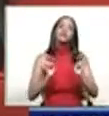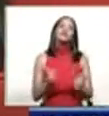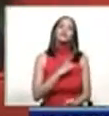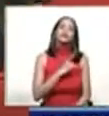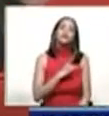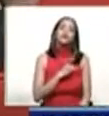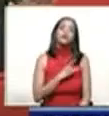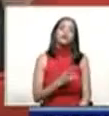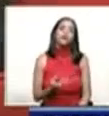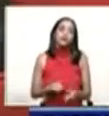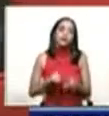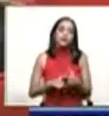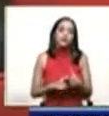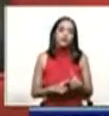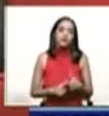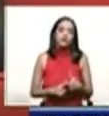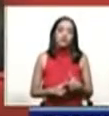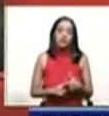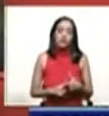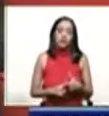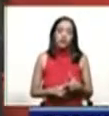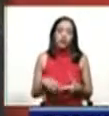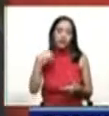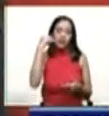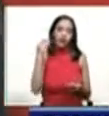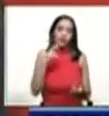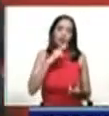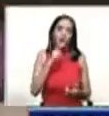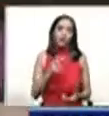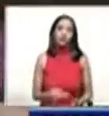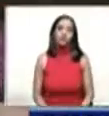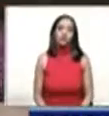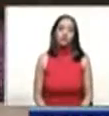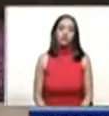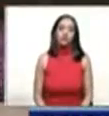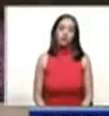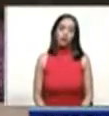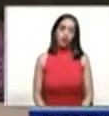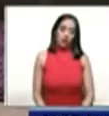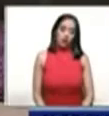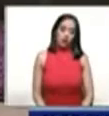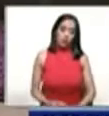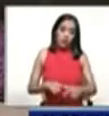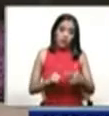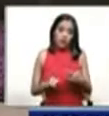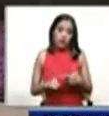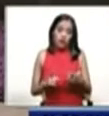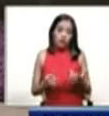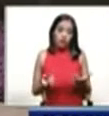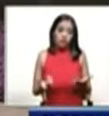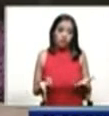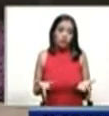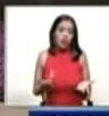tener tacto. Ahora, se pintaron de rojo y ahorita se están despidiendo. Eso es un proceso natural. Pero es que, Mango, un